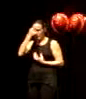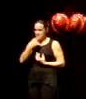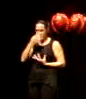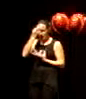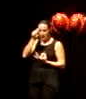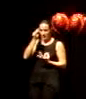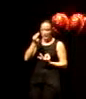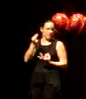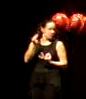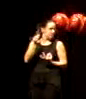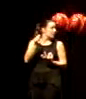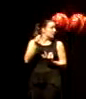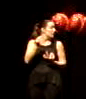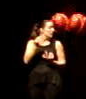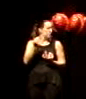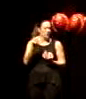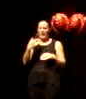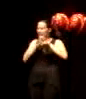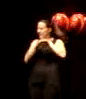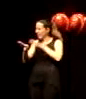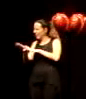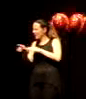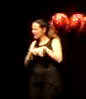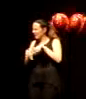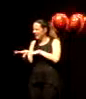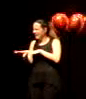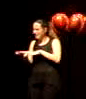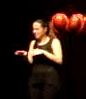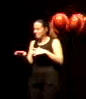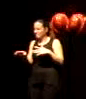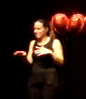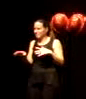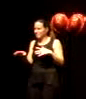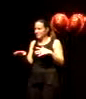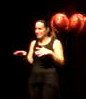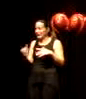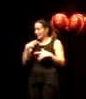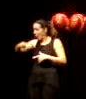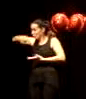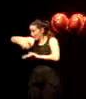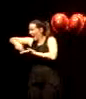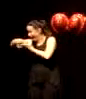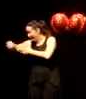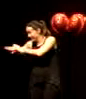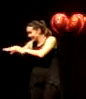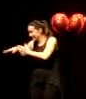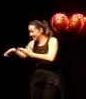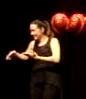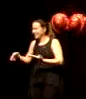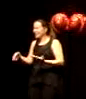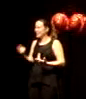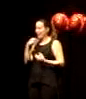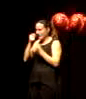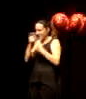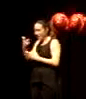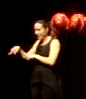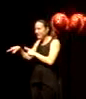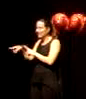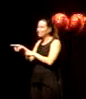de eso que es la derecha, la izquierda, la de la cuchara, si ustedes se fijan en esa